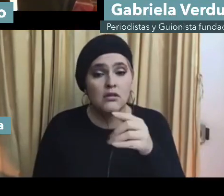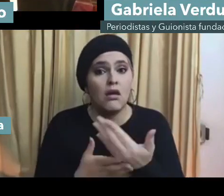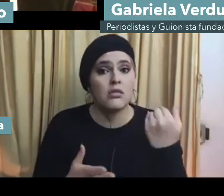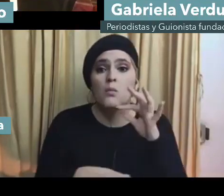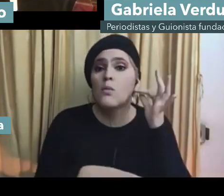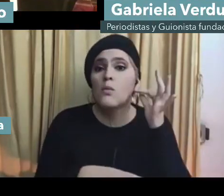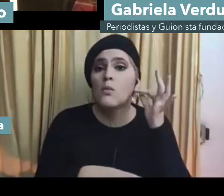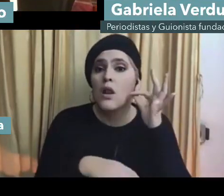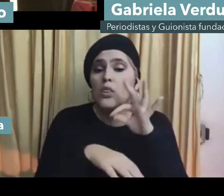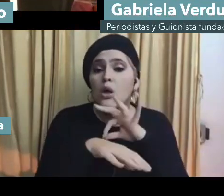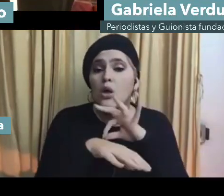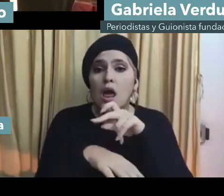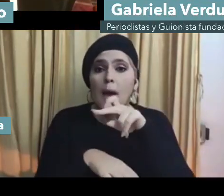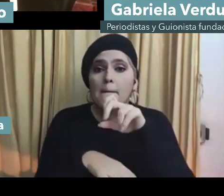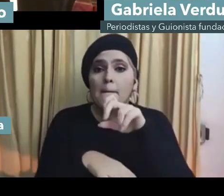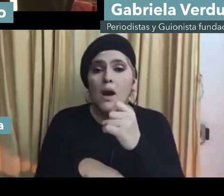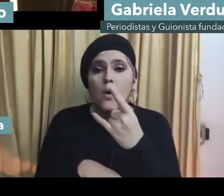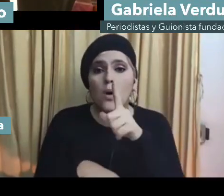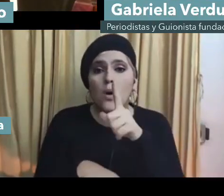equipo de Fundación FUAN.